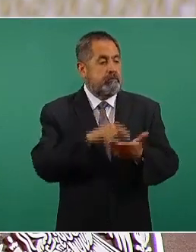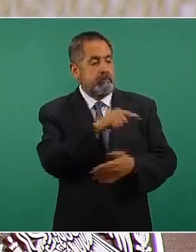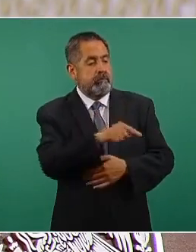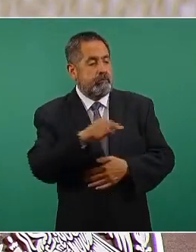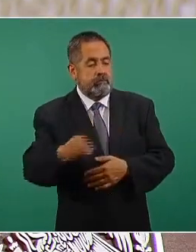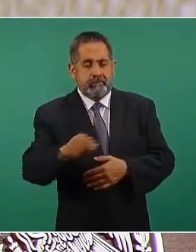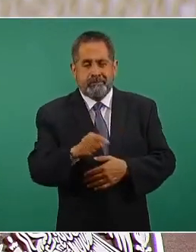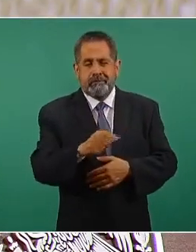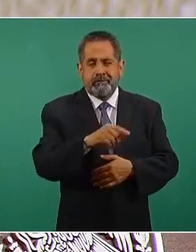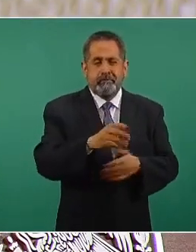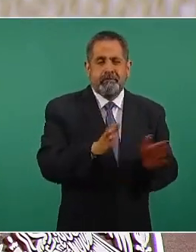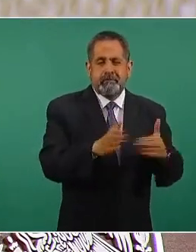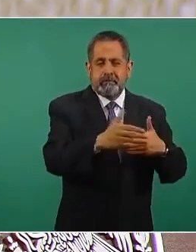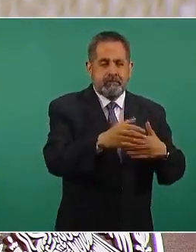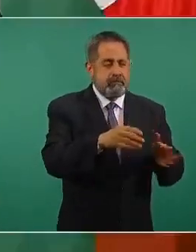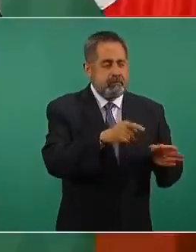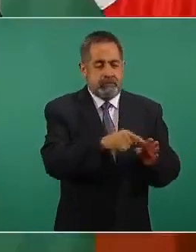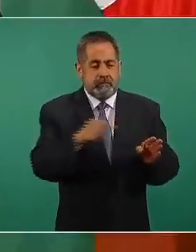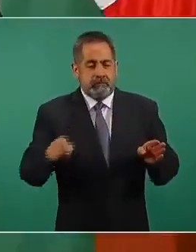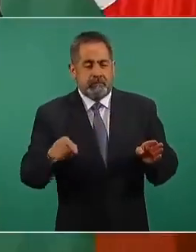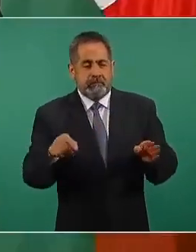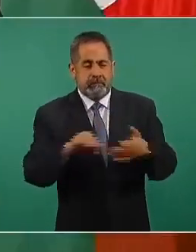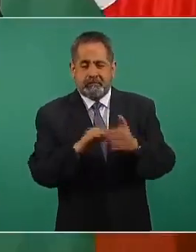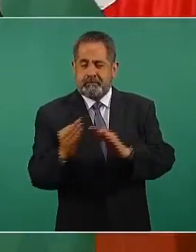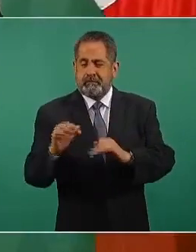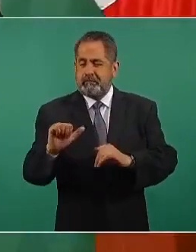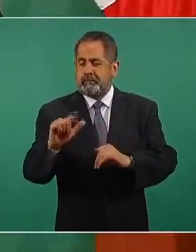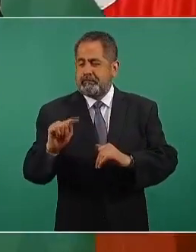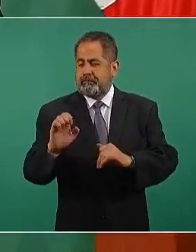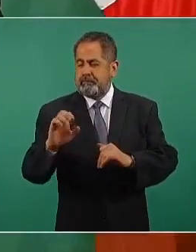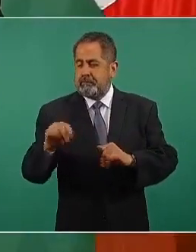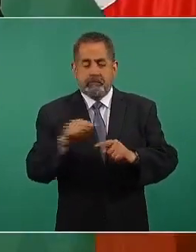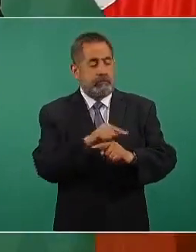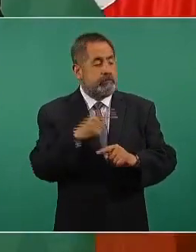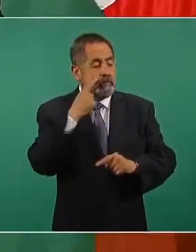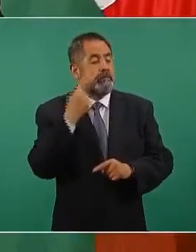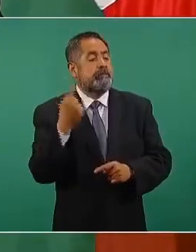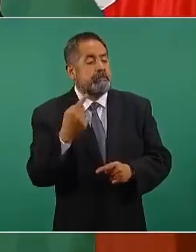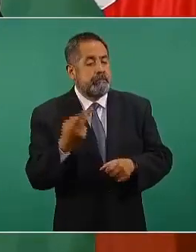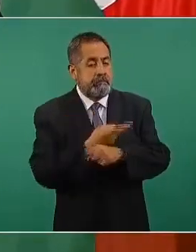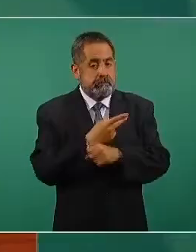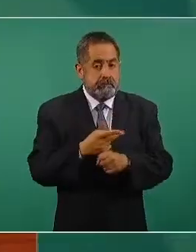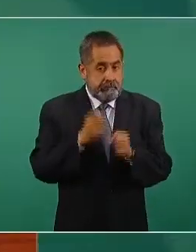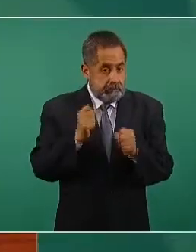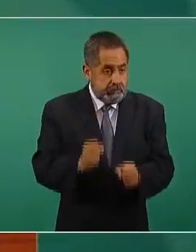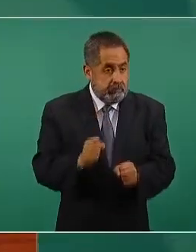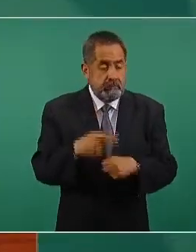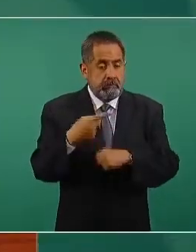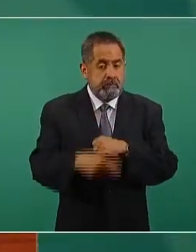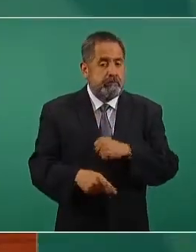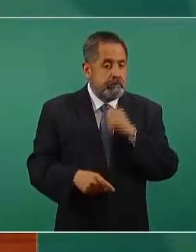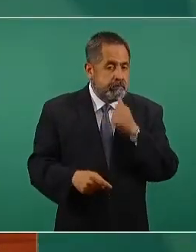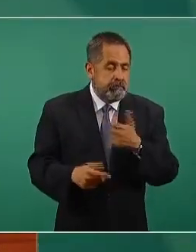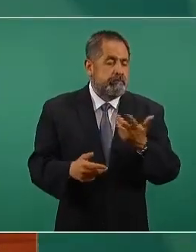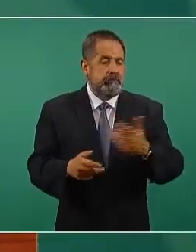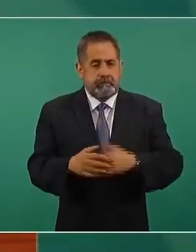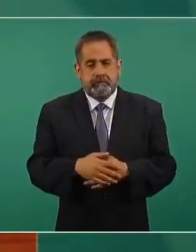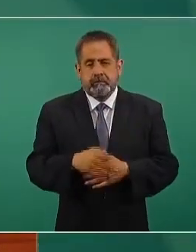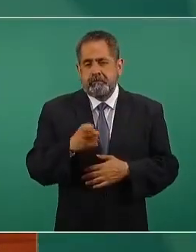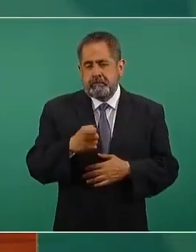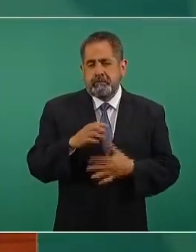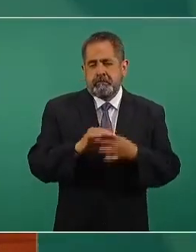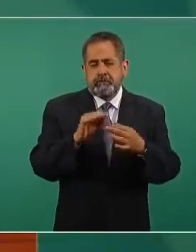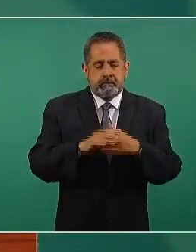cárcamos cercanos al TEO para garantizar la seguridad de la población. Asimismo, se